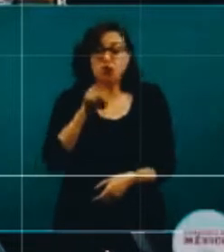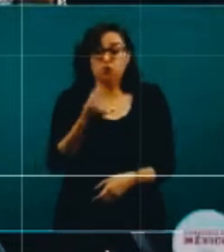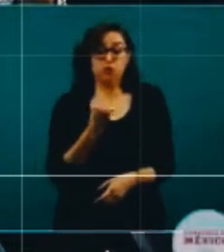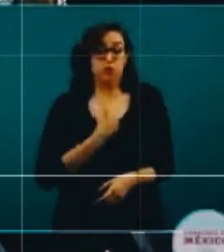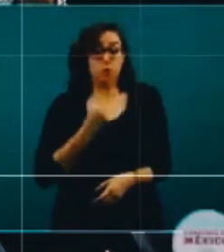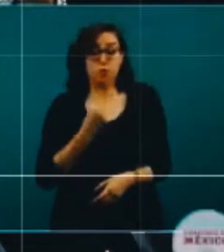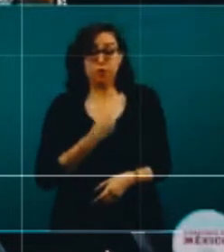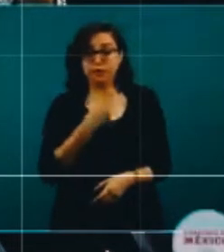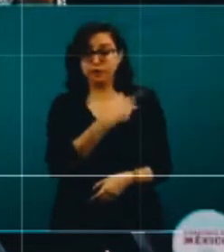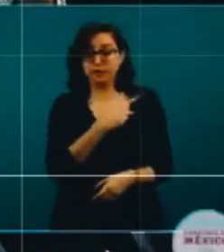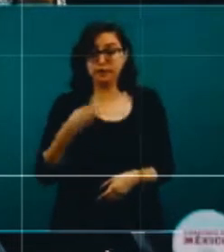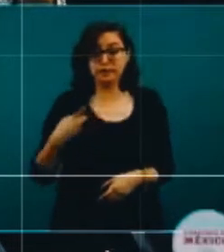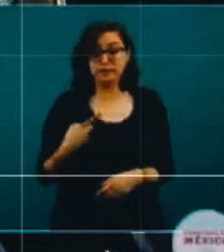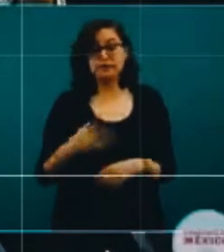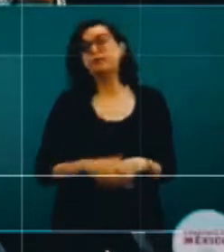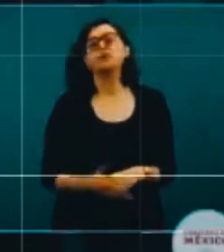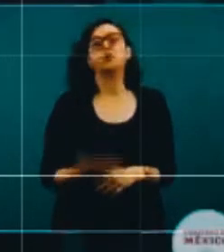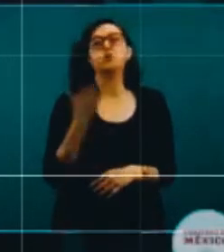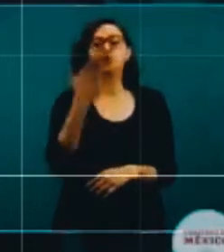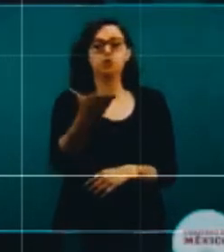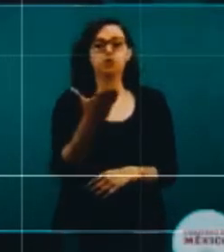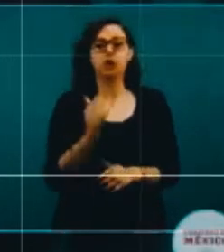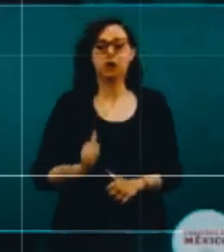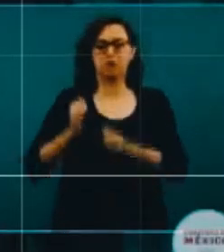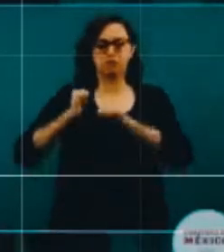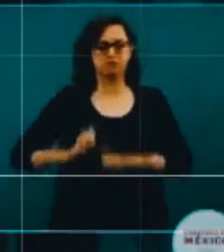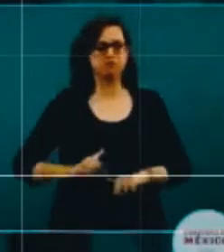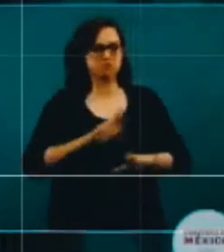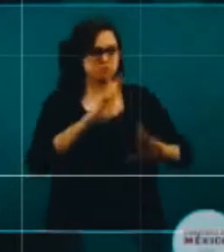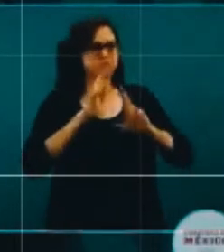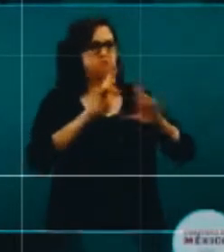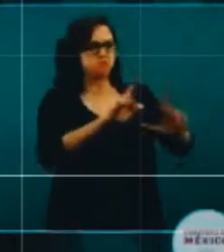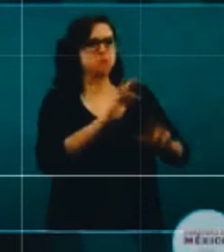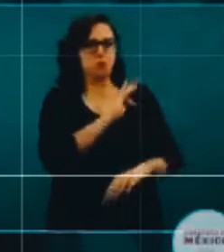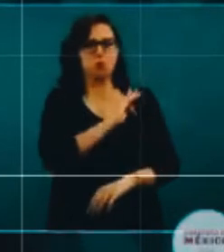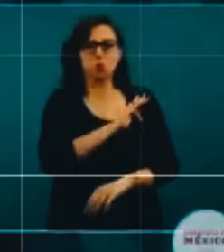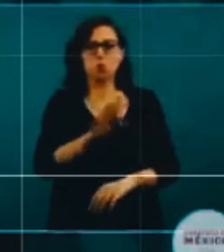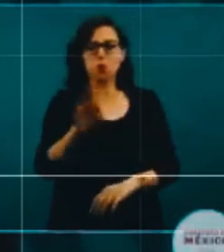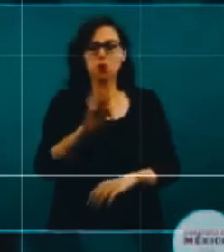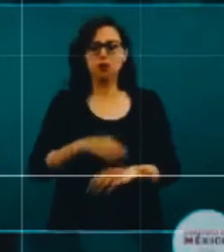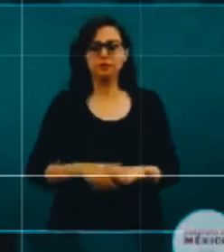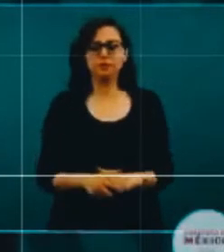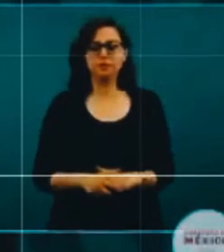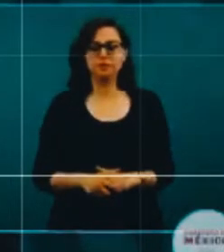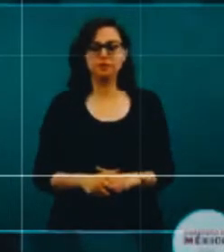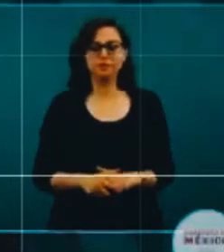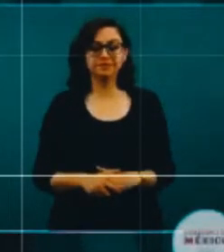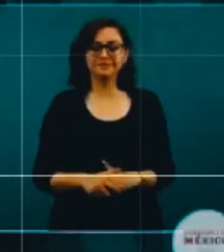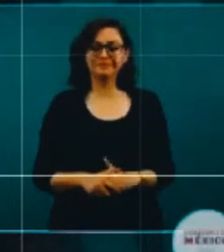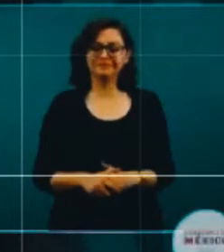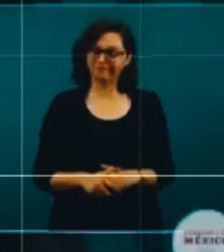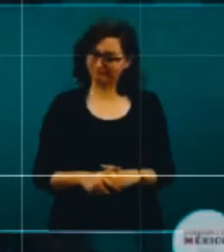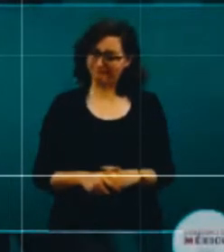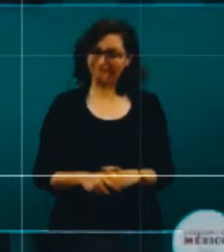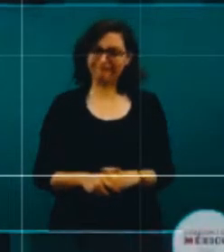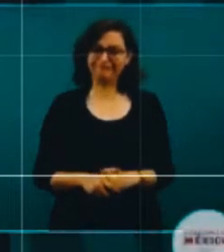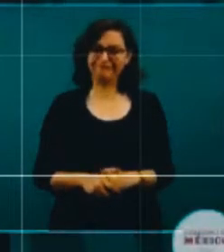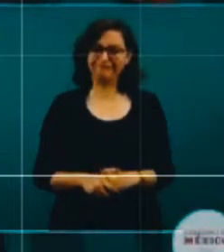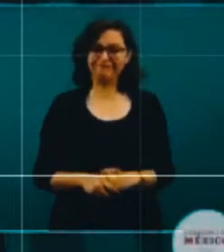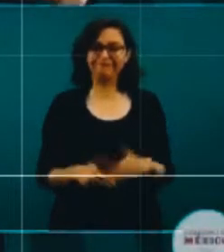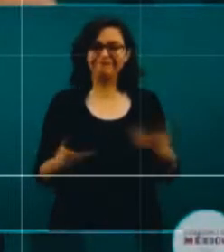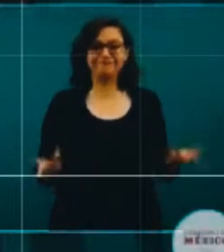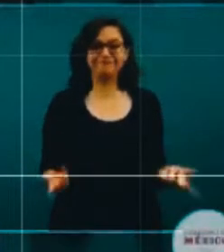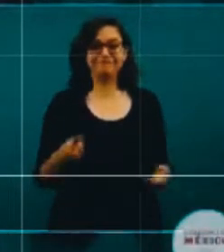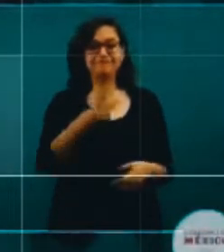para contrarrestarlos. A eso me refiero. No, es que el conservadurismo los tiene